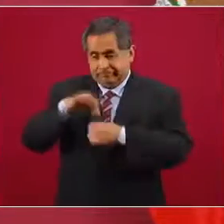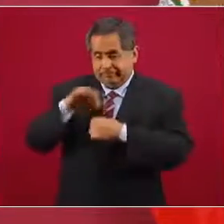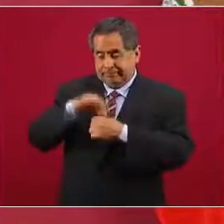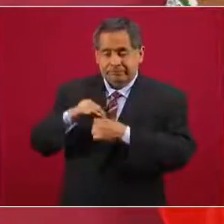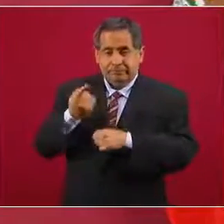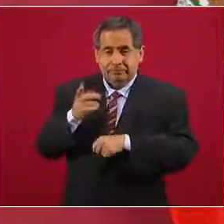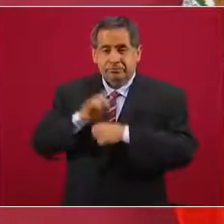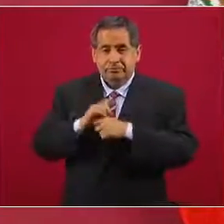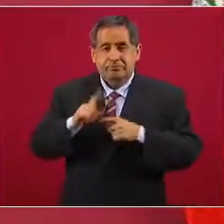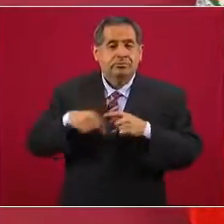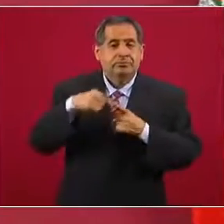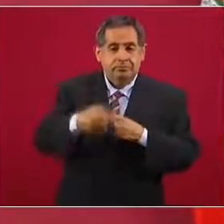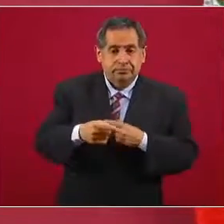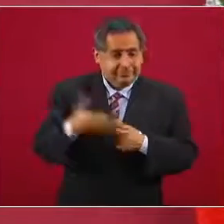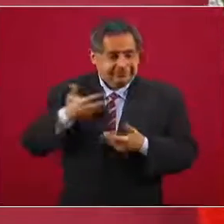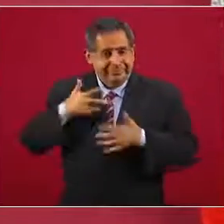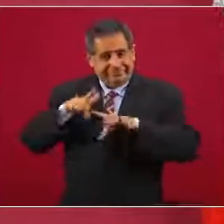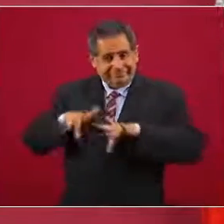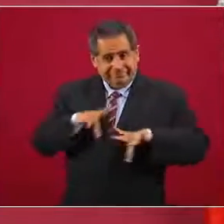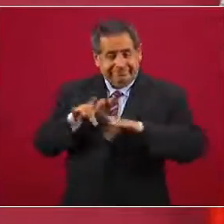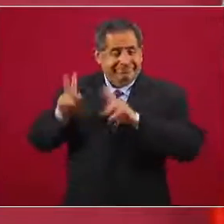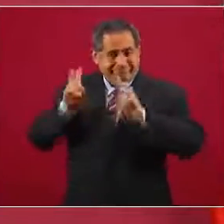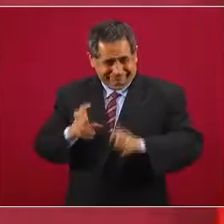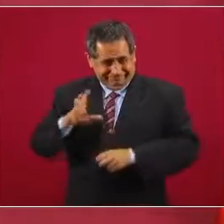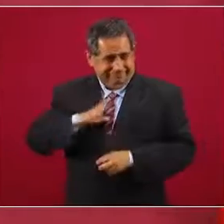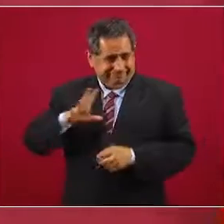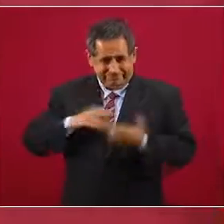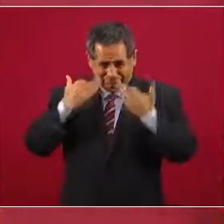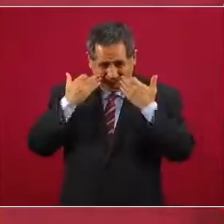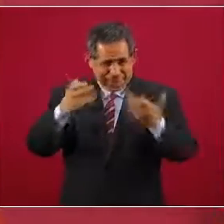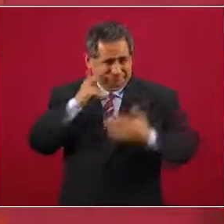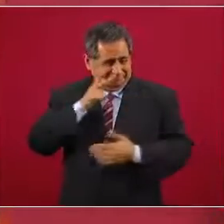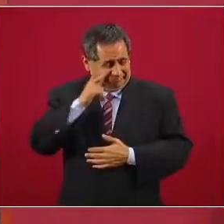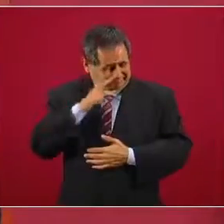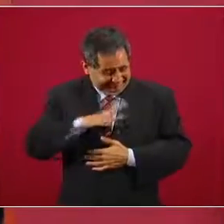habla por teléfono, están las grabaciones,